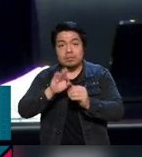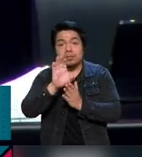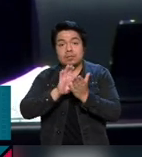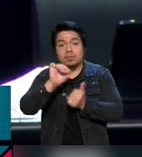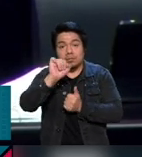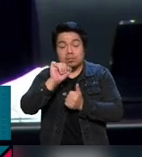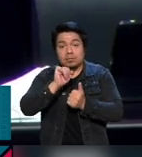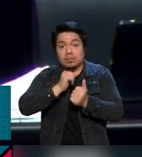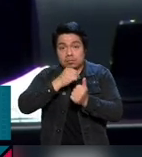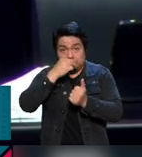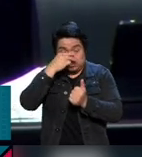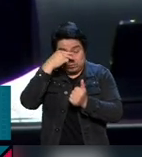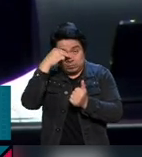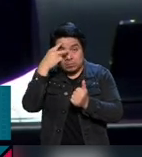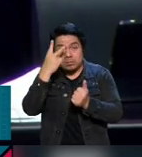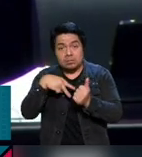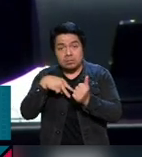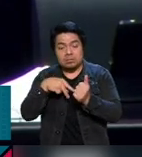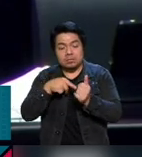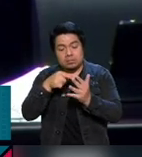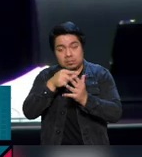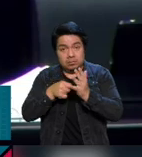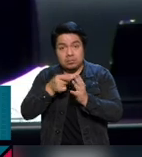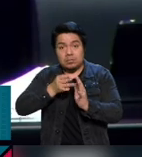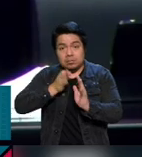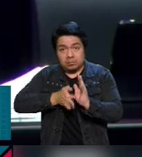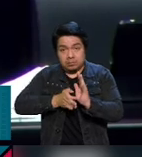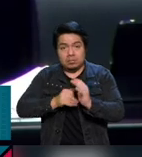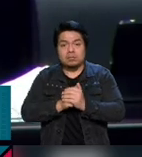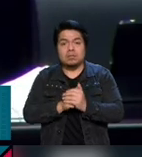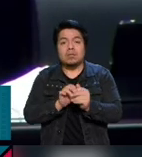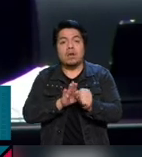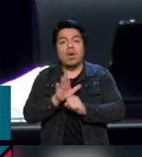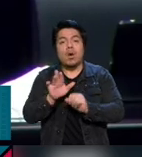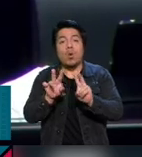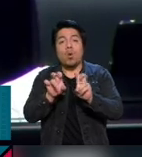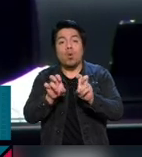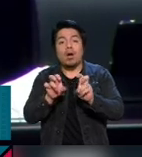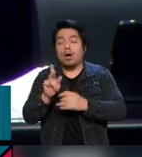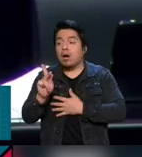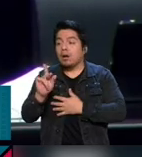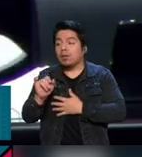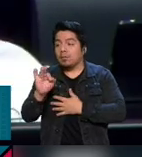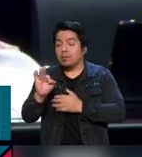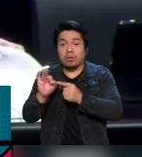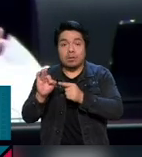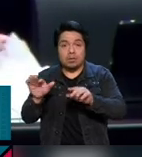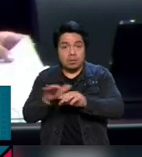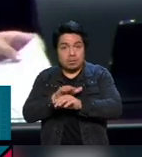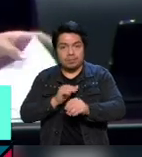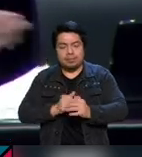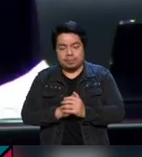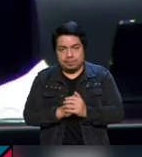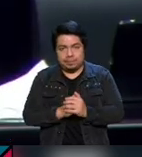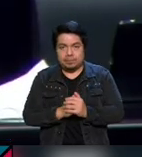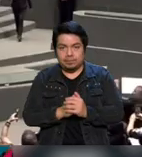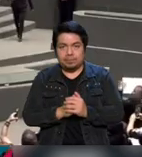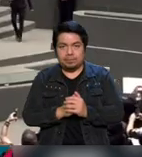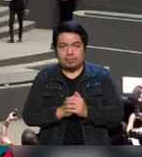Constitución Política de los Estados Unidos Mexicanos en materia de reforma del Poder